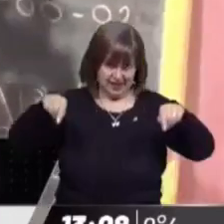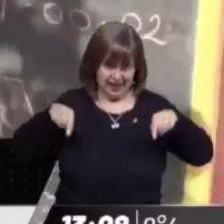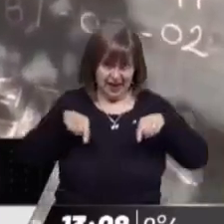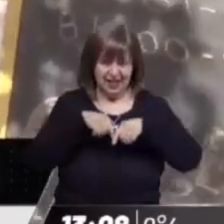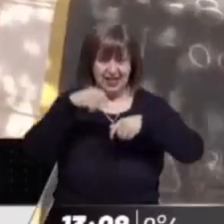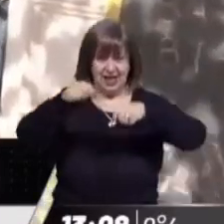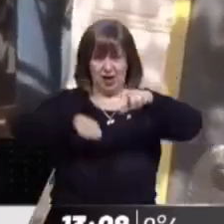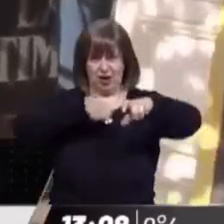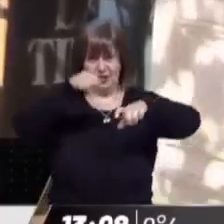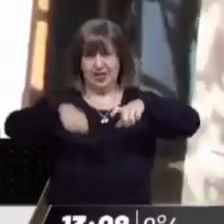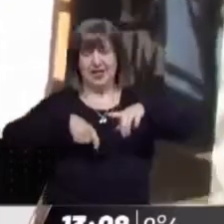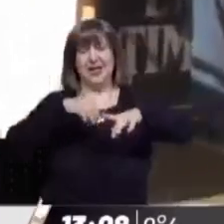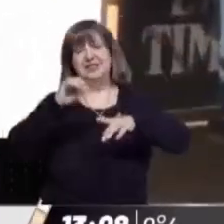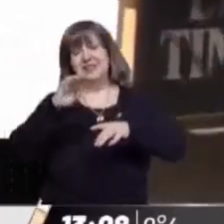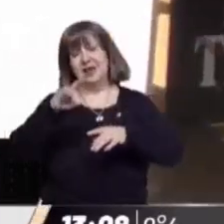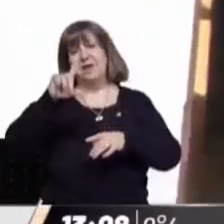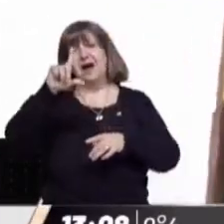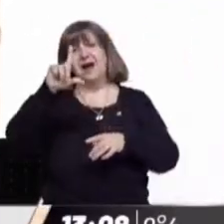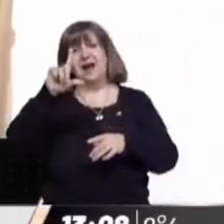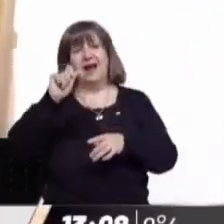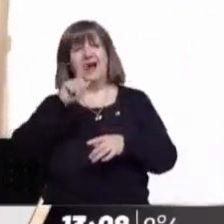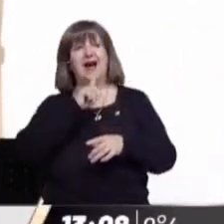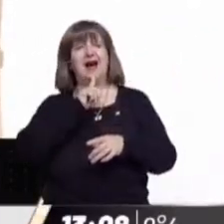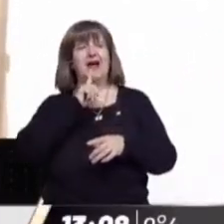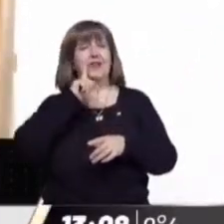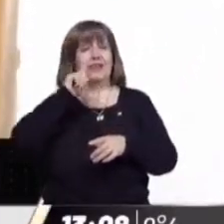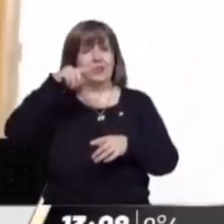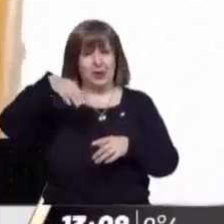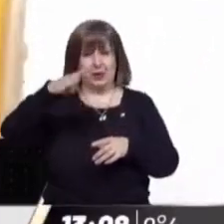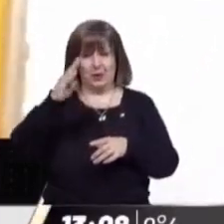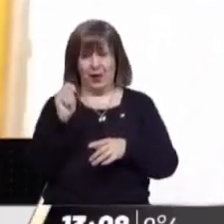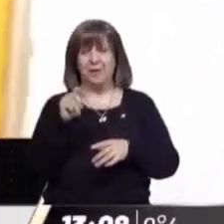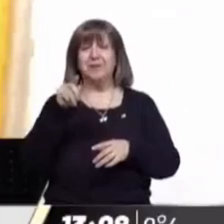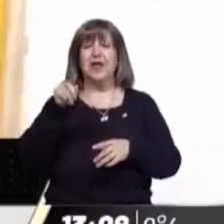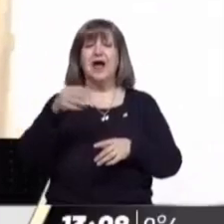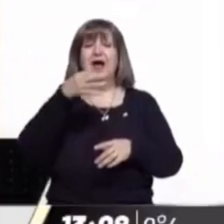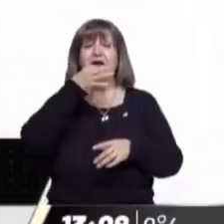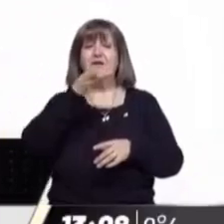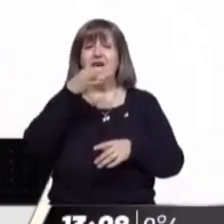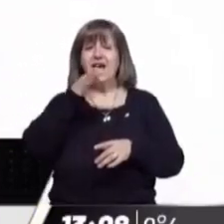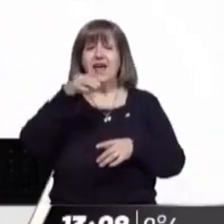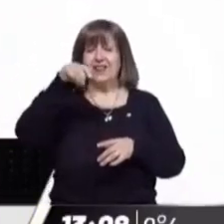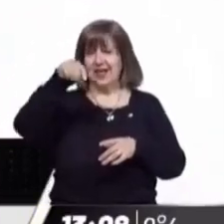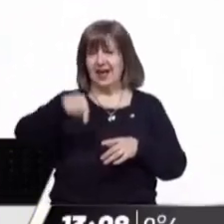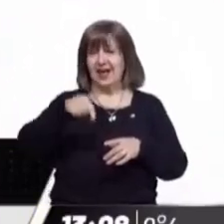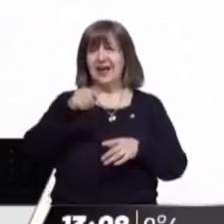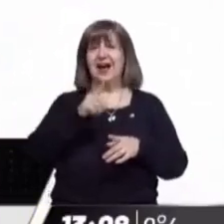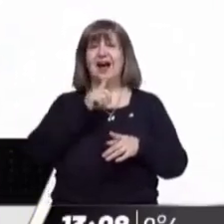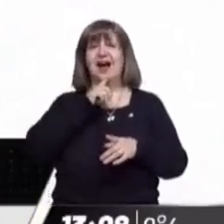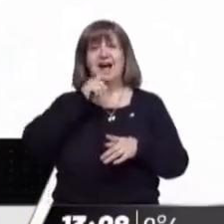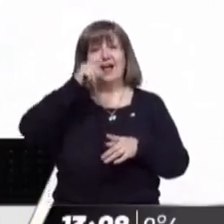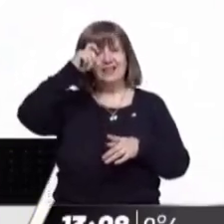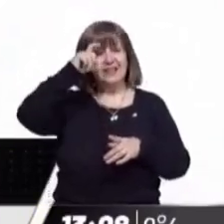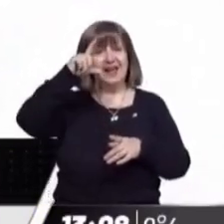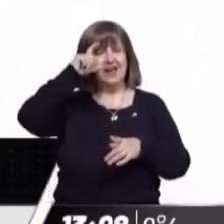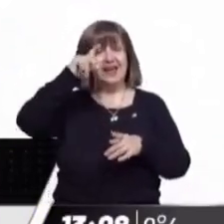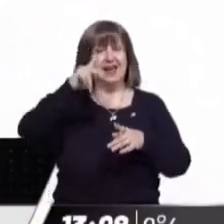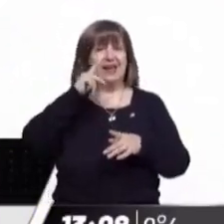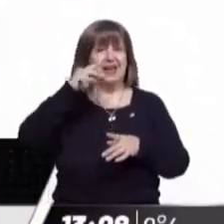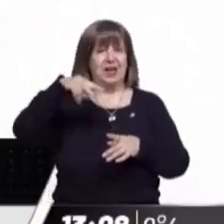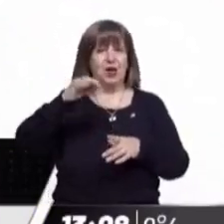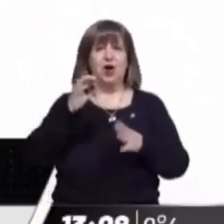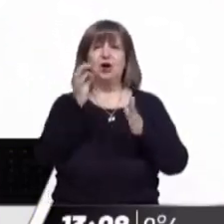menos que la timba, bien puesto el nombre. Acá se vendió el cartón del telequino con los